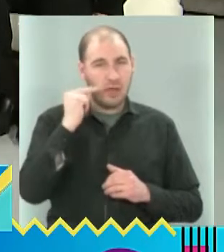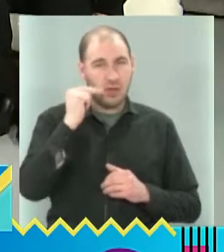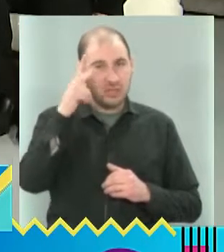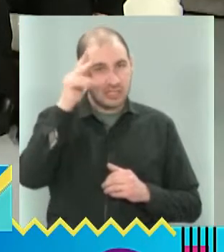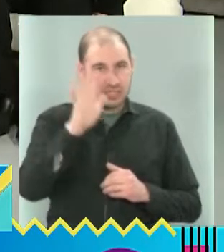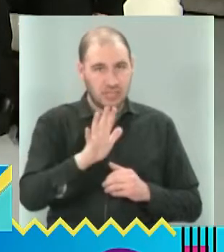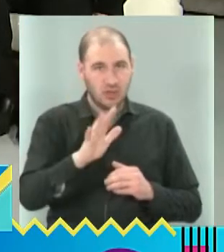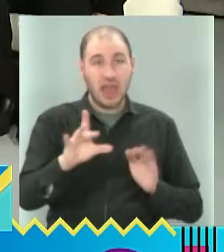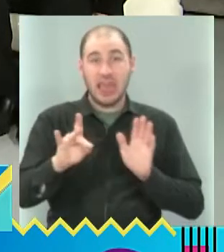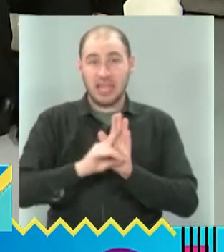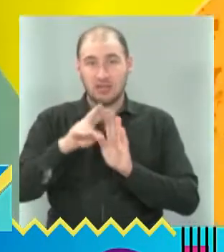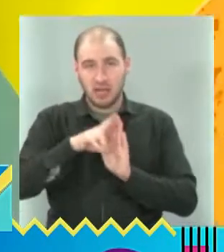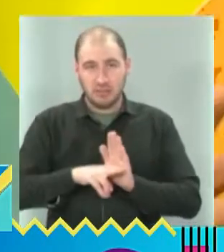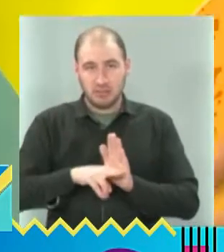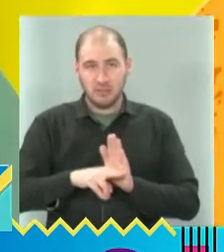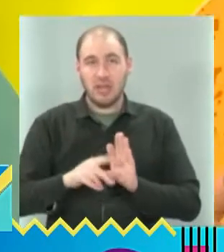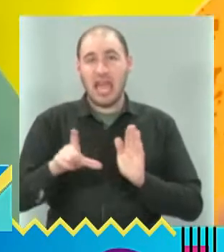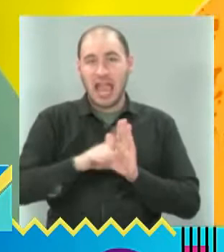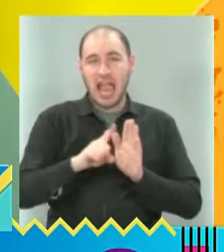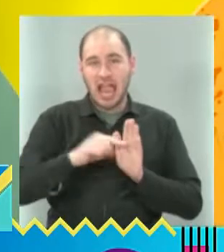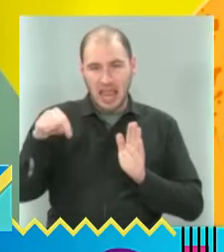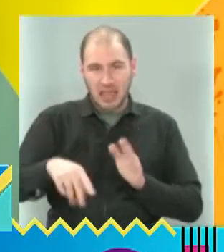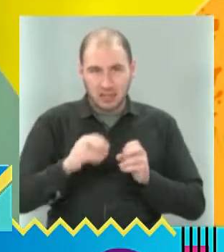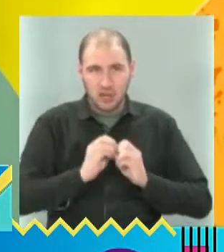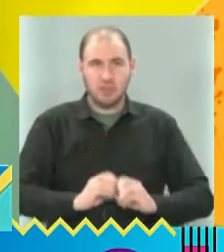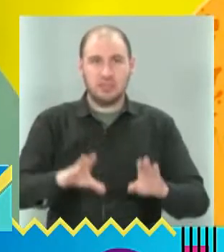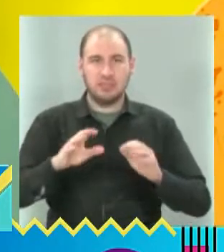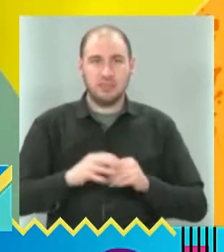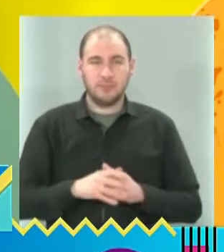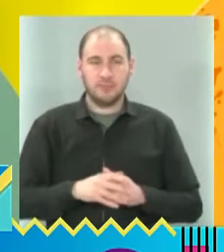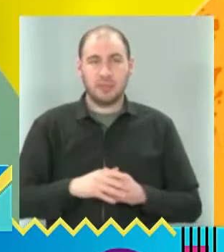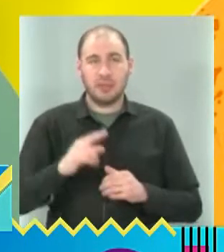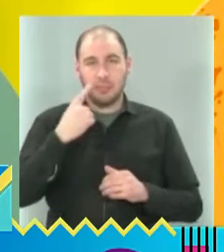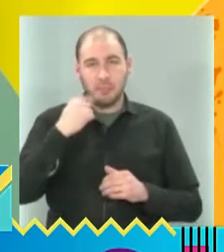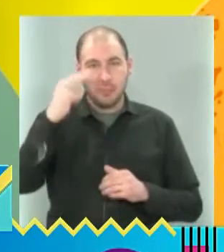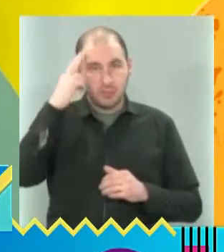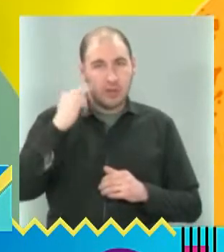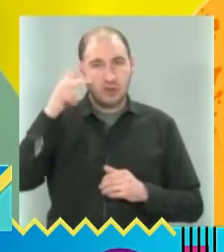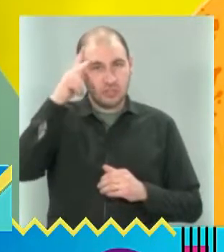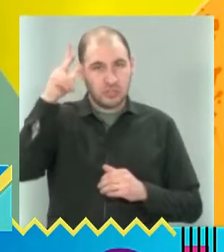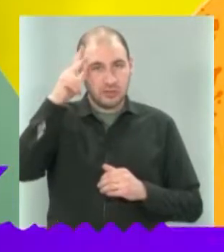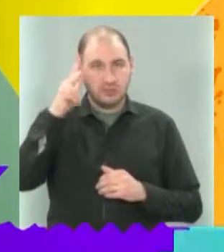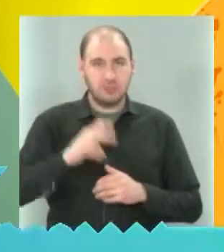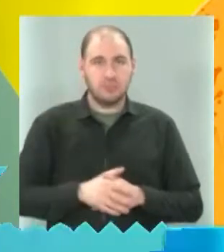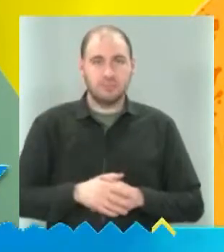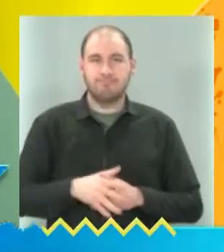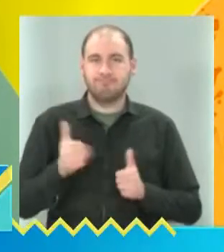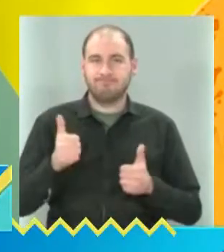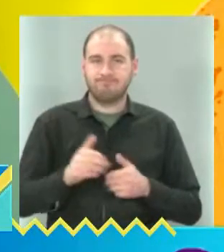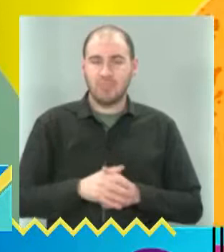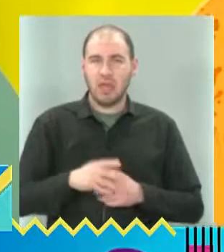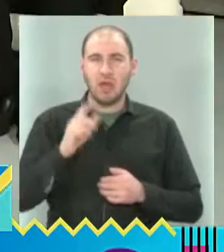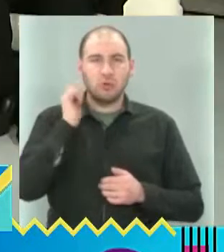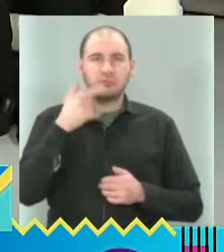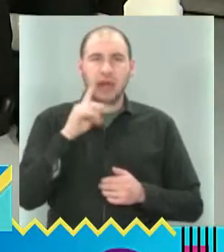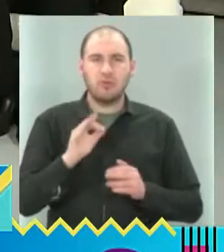1985 y el decreto reglamentario, o sea, la ley recién se puso en funcionamiento en 1988. Bien. Gustavo, ¿qué